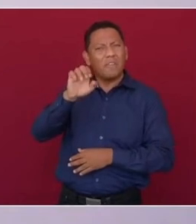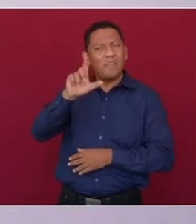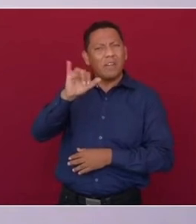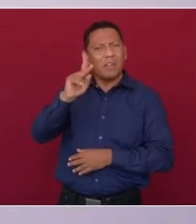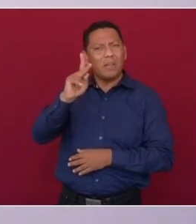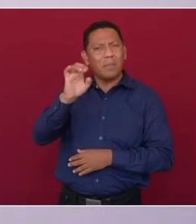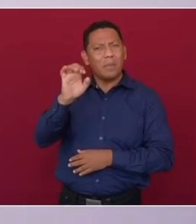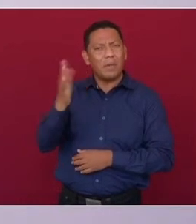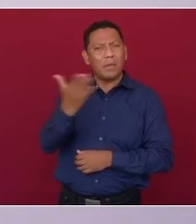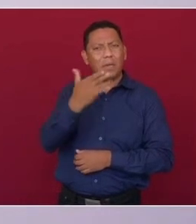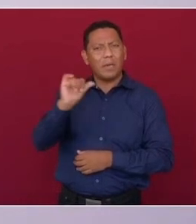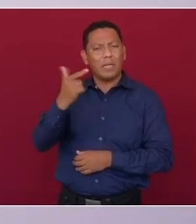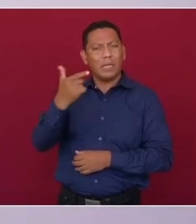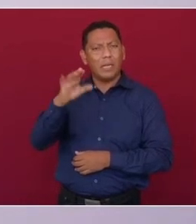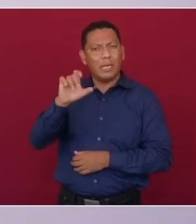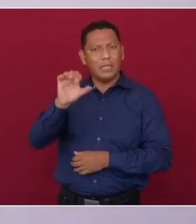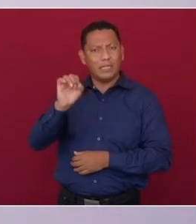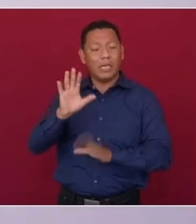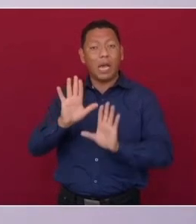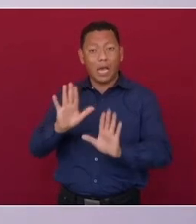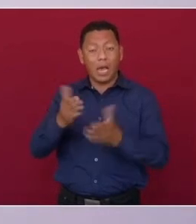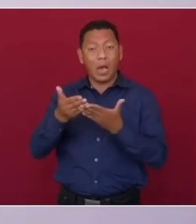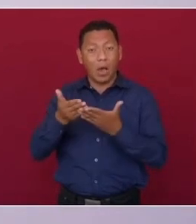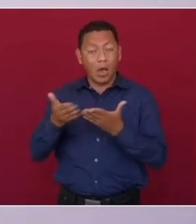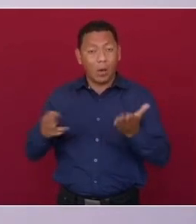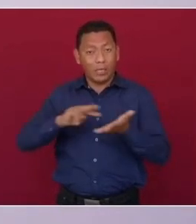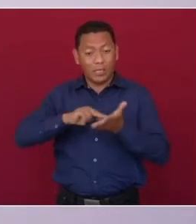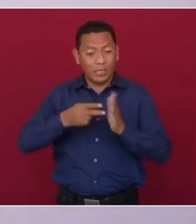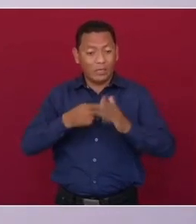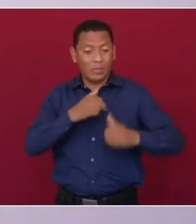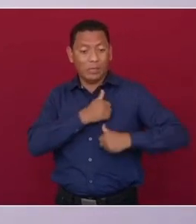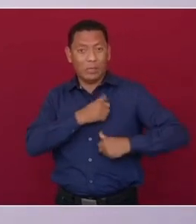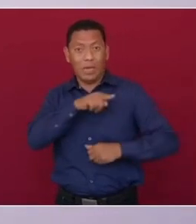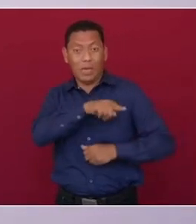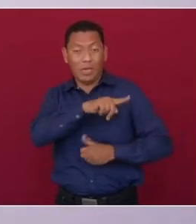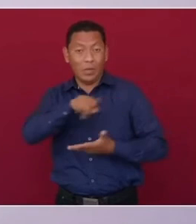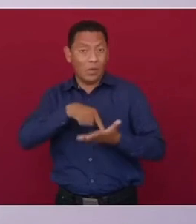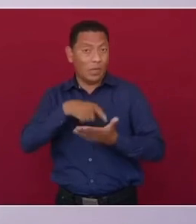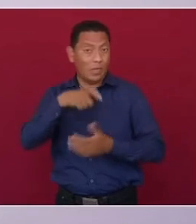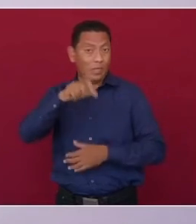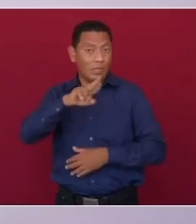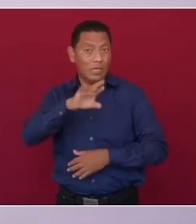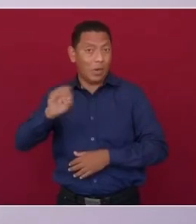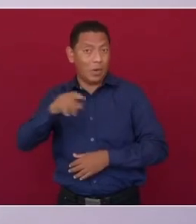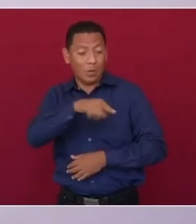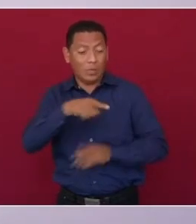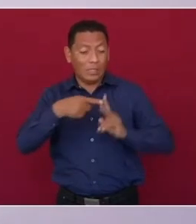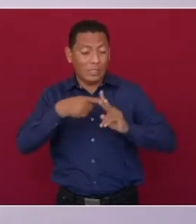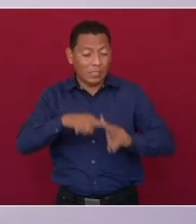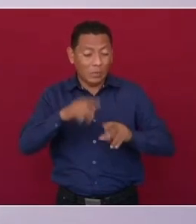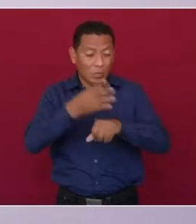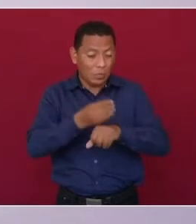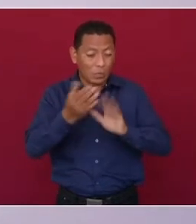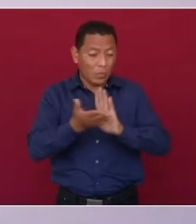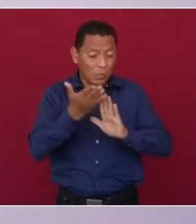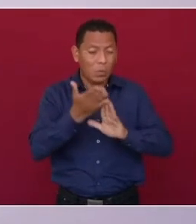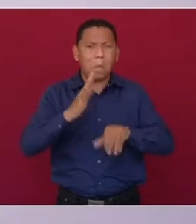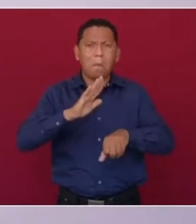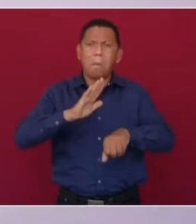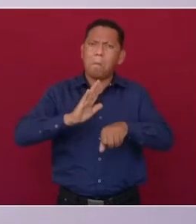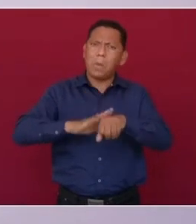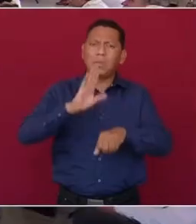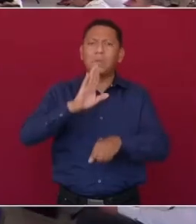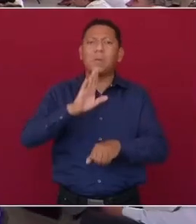los ingenieros militares están iniciando el de Tulum, Quintana Roo. Estamos construyendo más